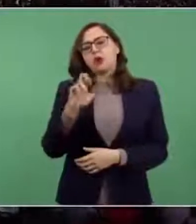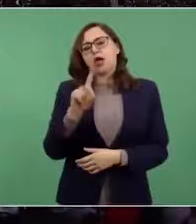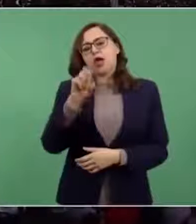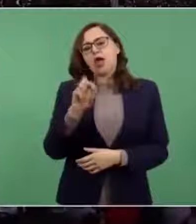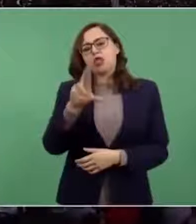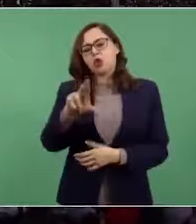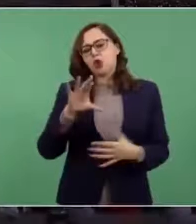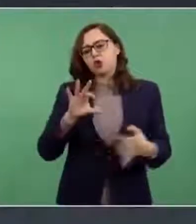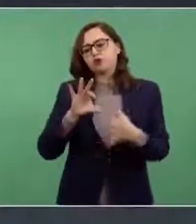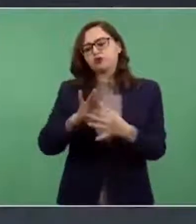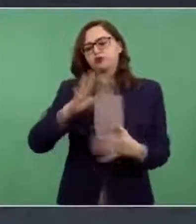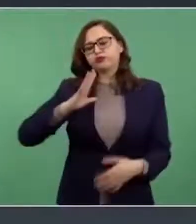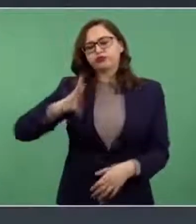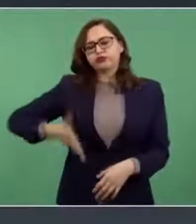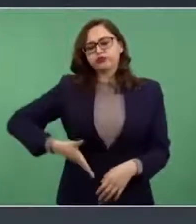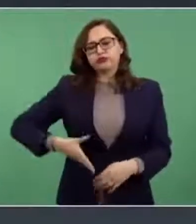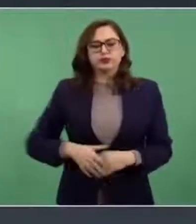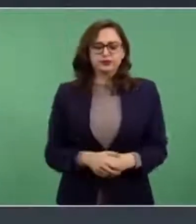recursos